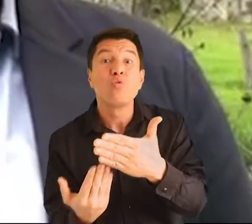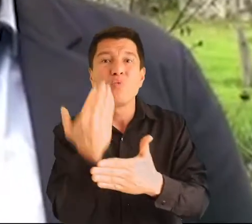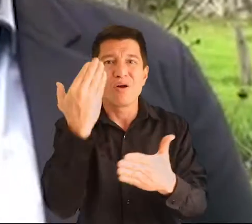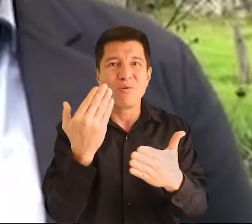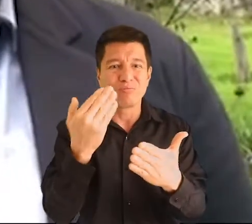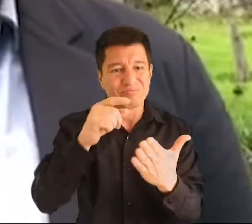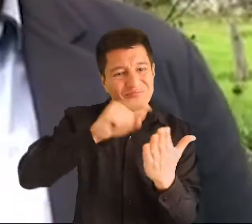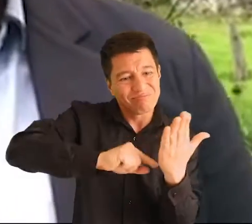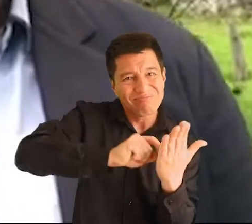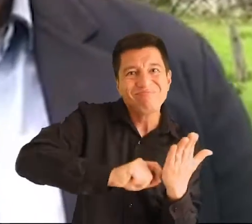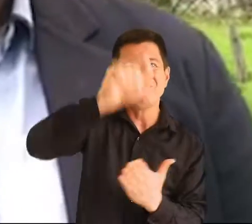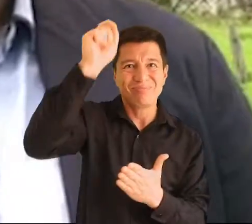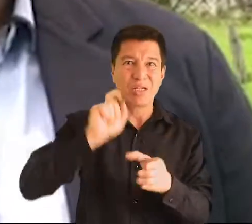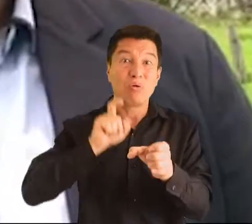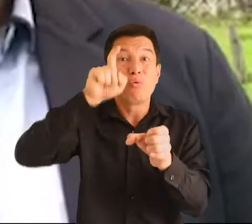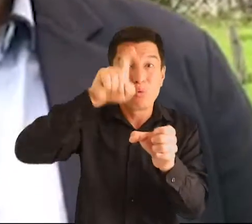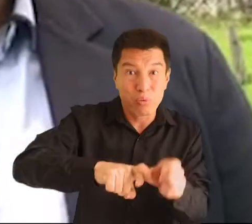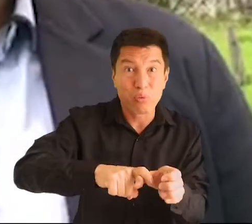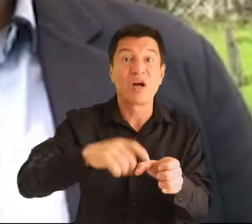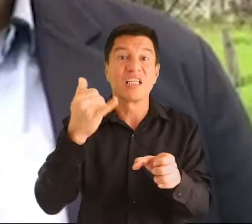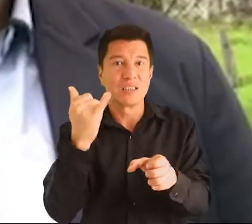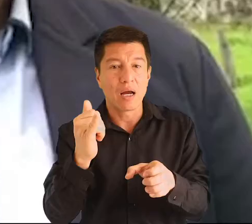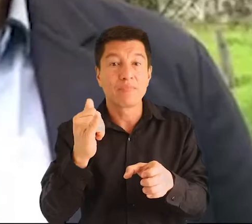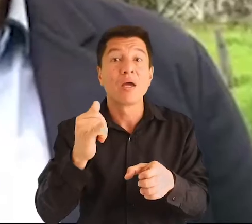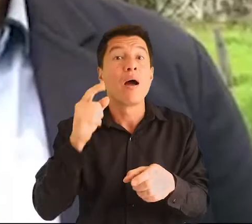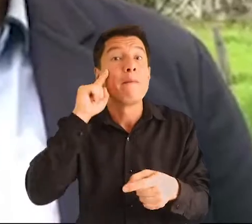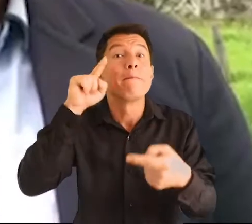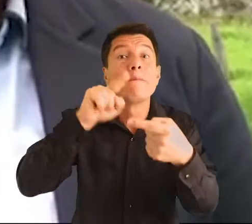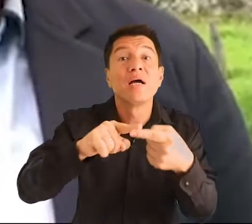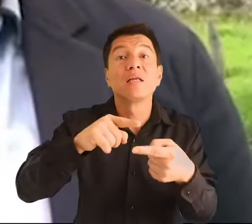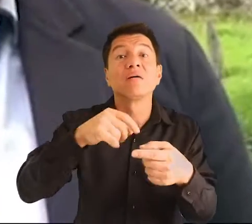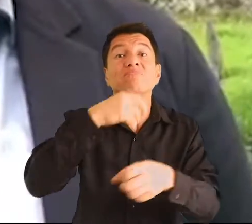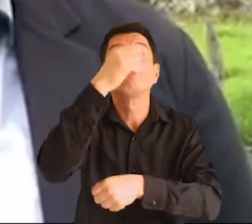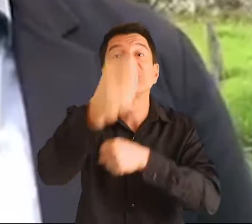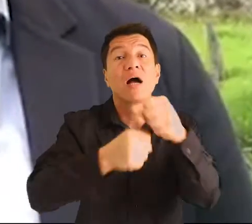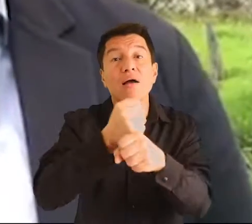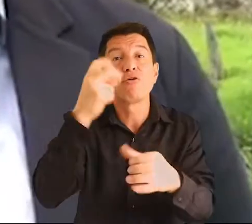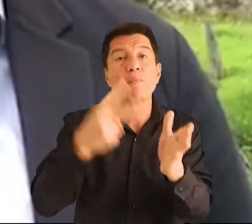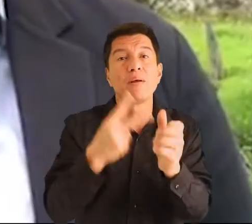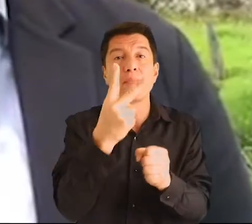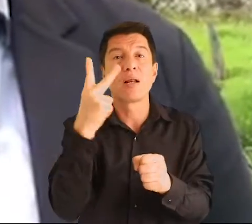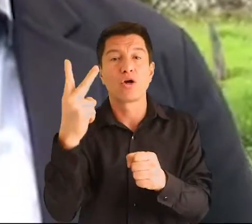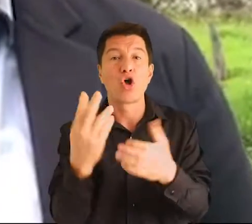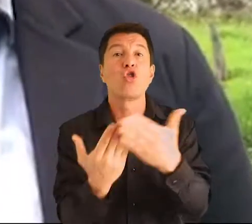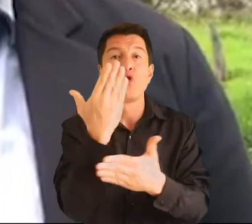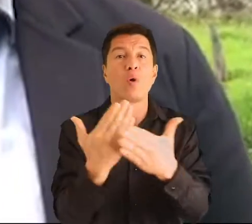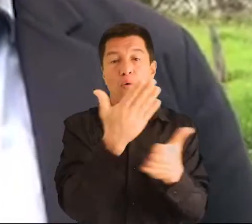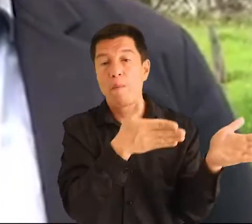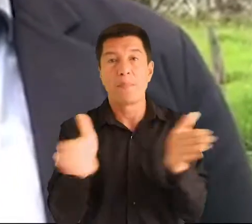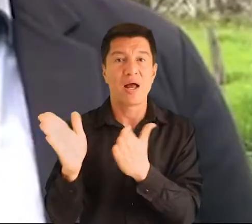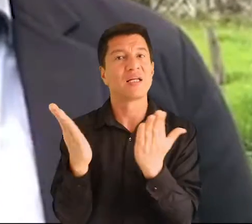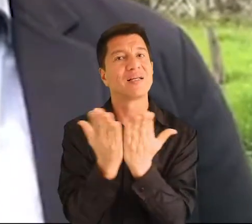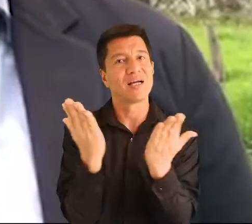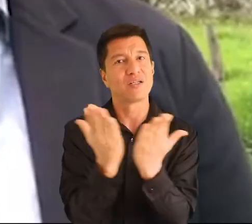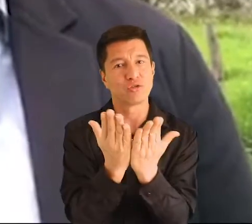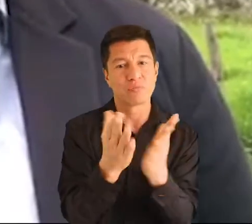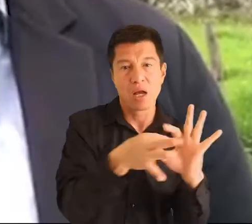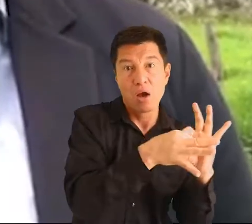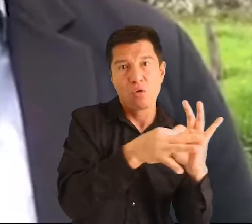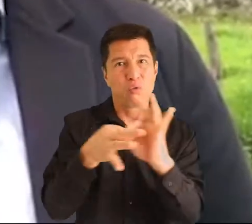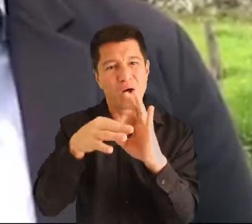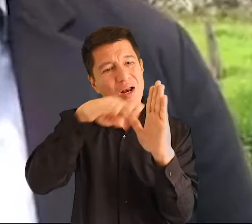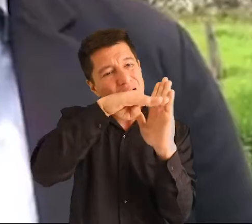calificado con miras a comenzar en el año 2022 con un nuevo plan de estudios que desde la mirada